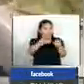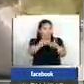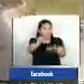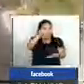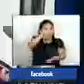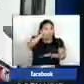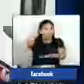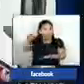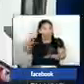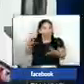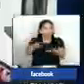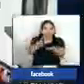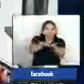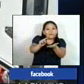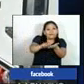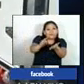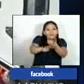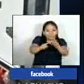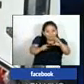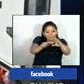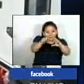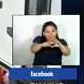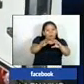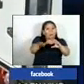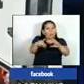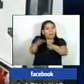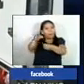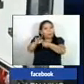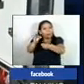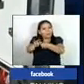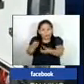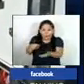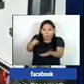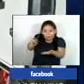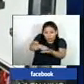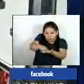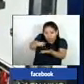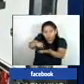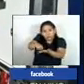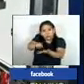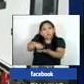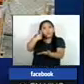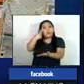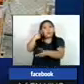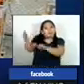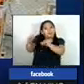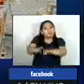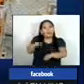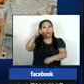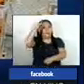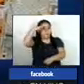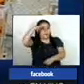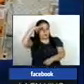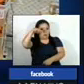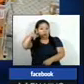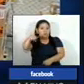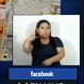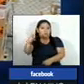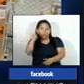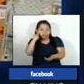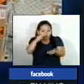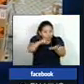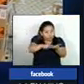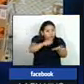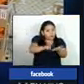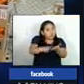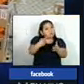utilizadas en las elecciones del 28 de febrero. El material electoral procede de México y será sometido a pruebas de efectividad